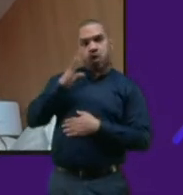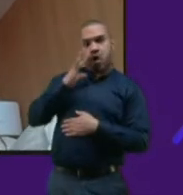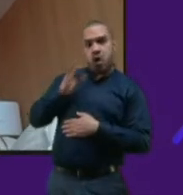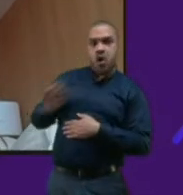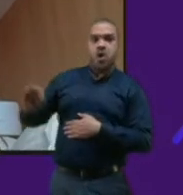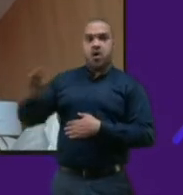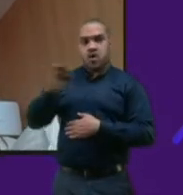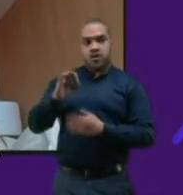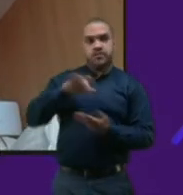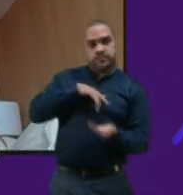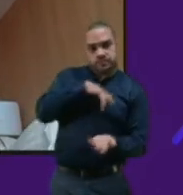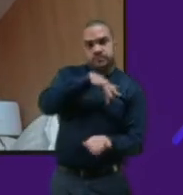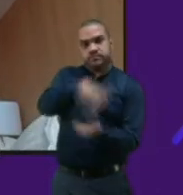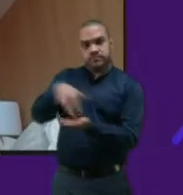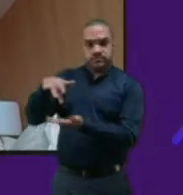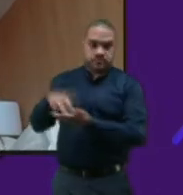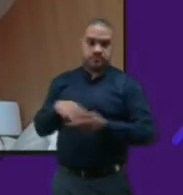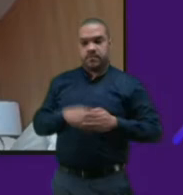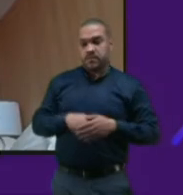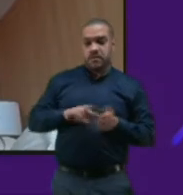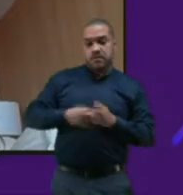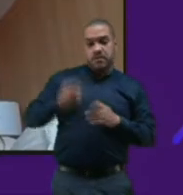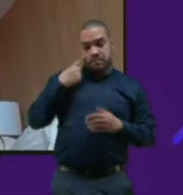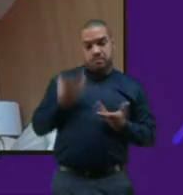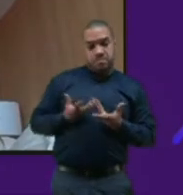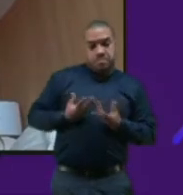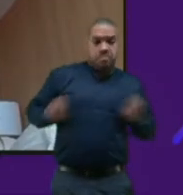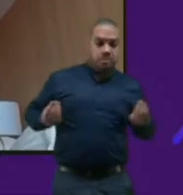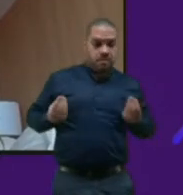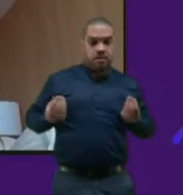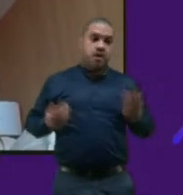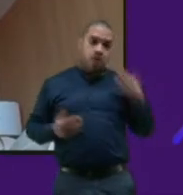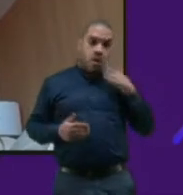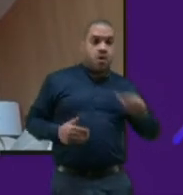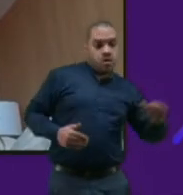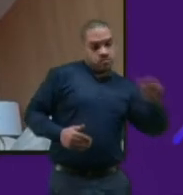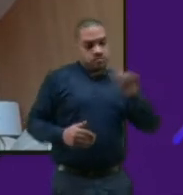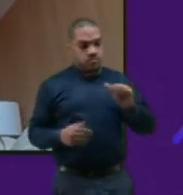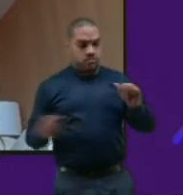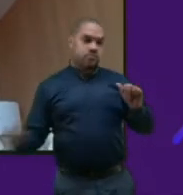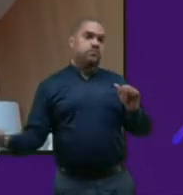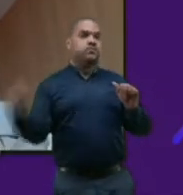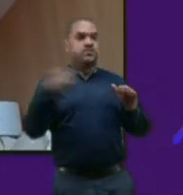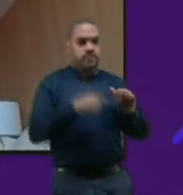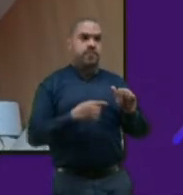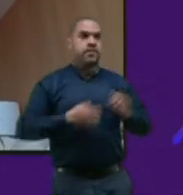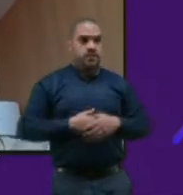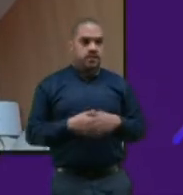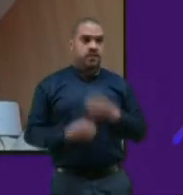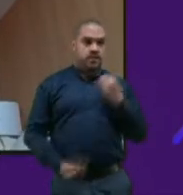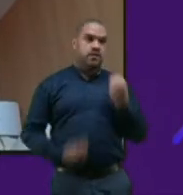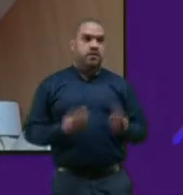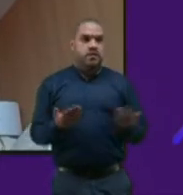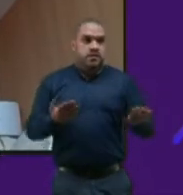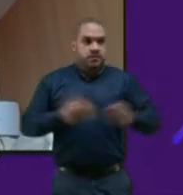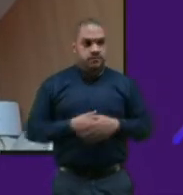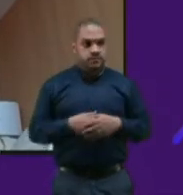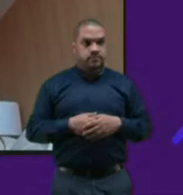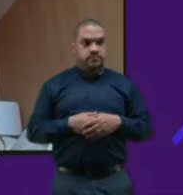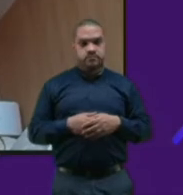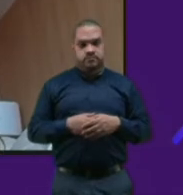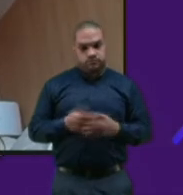seguir segmentando, porque entonces vamos a hablar las mujeres como las mujeres y sacamos unas conclusiones, y entonces, ¿en qué momento las compartimos con estas otras